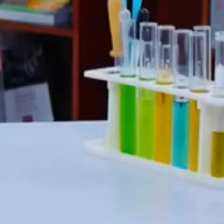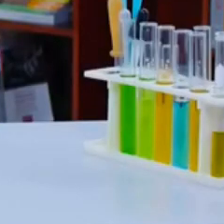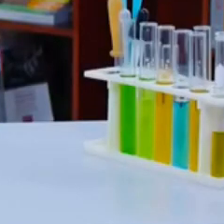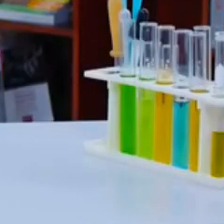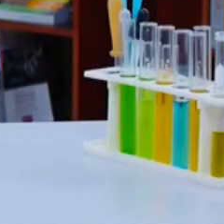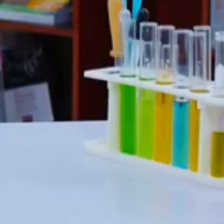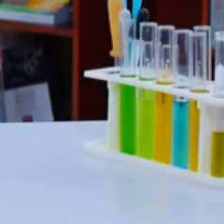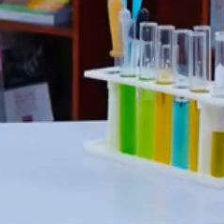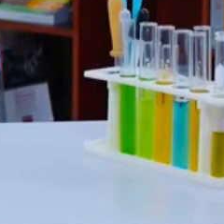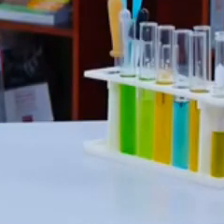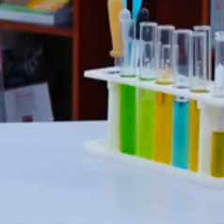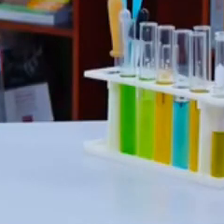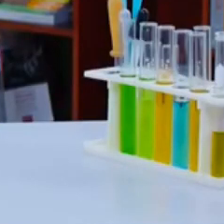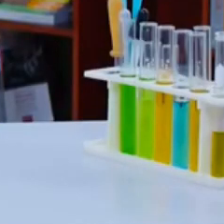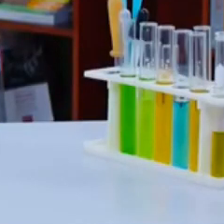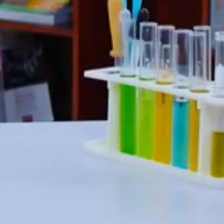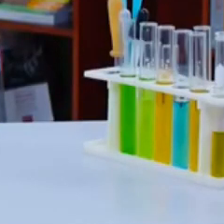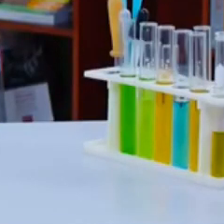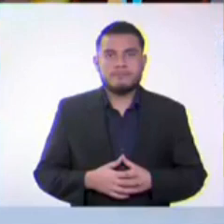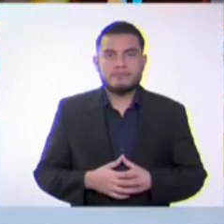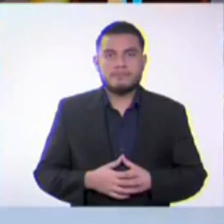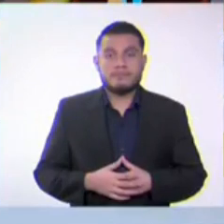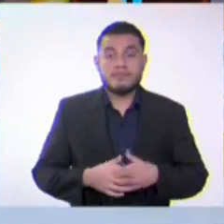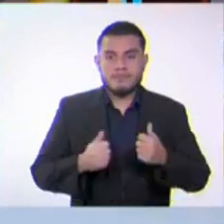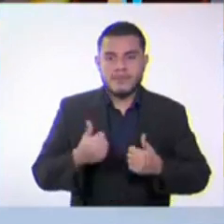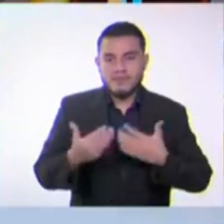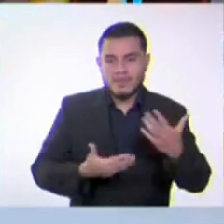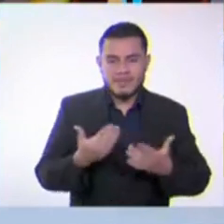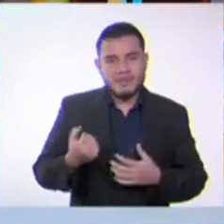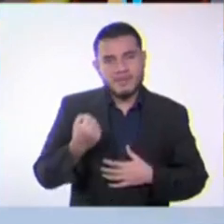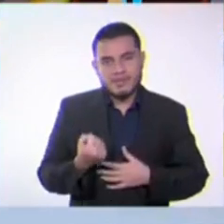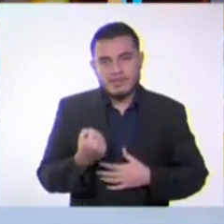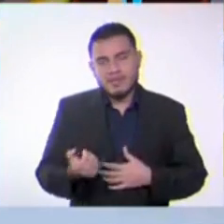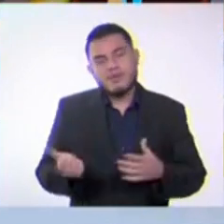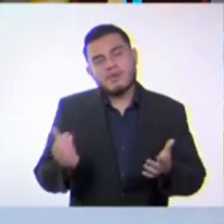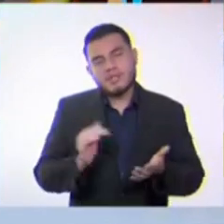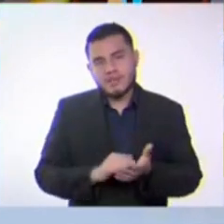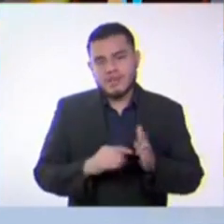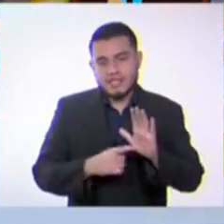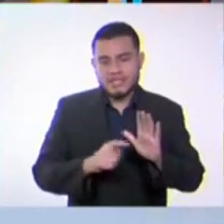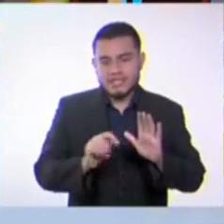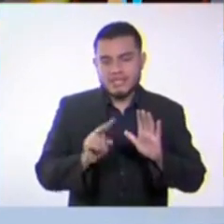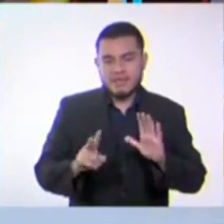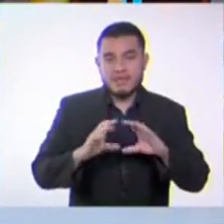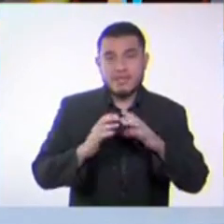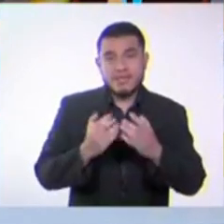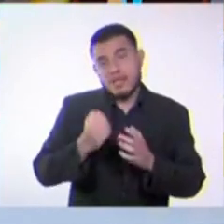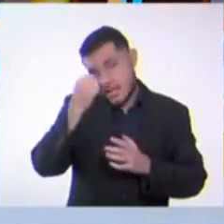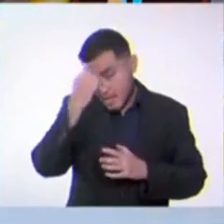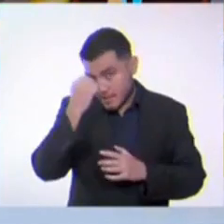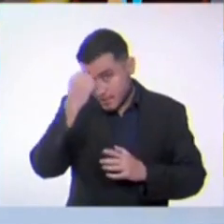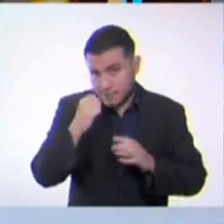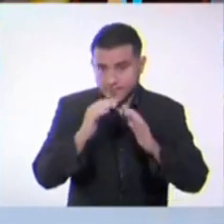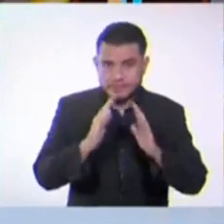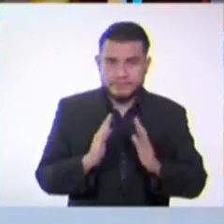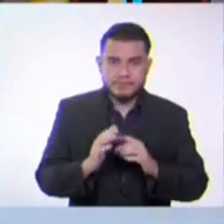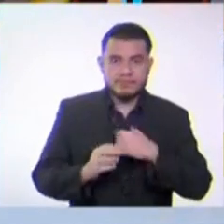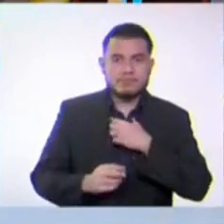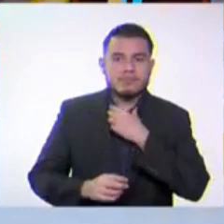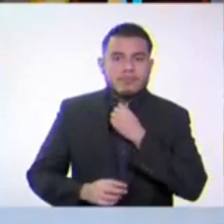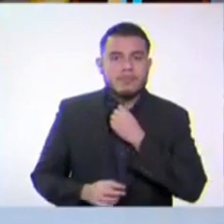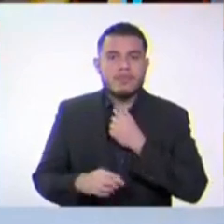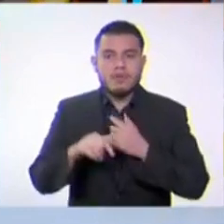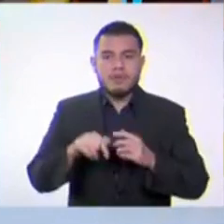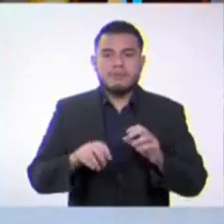Bienvenidos, estimados estudiantes, nuevamente a otra clase más, aquí en tu espacio Aprendamos en Casa. En